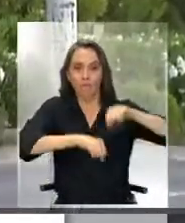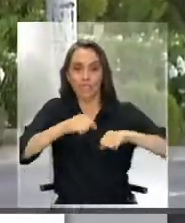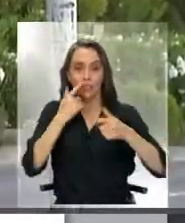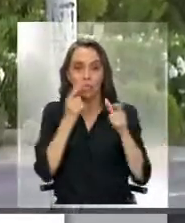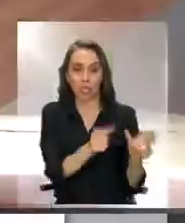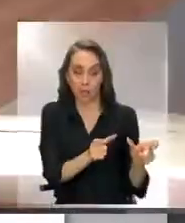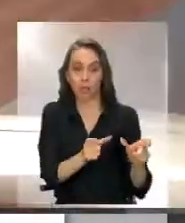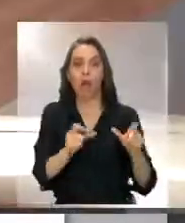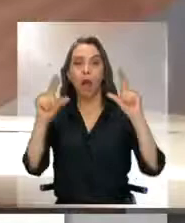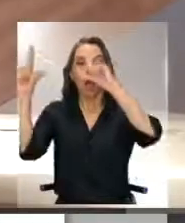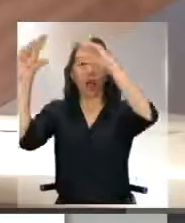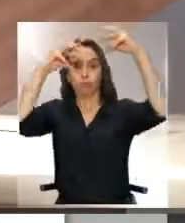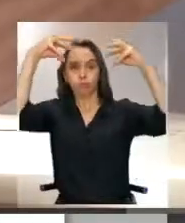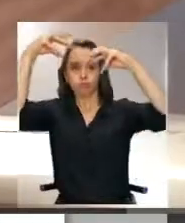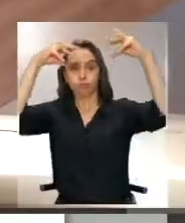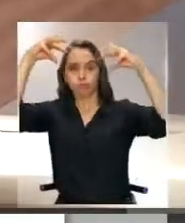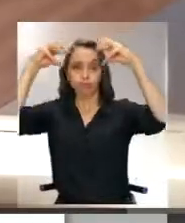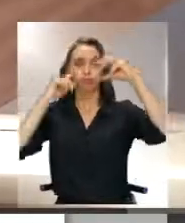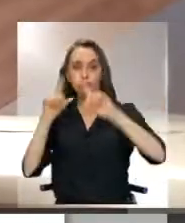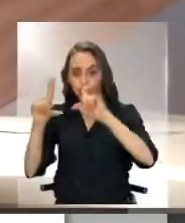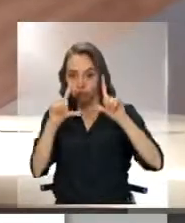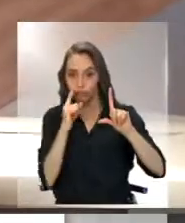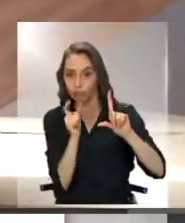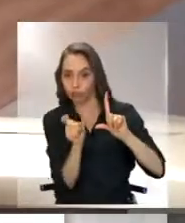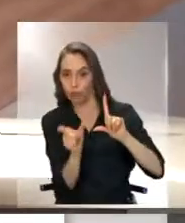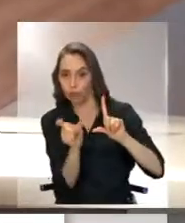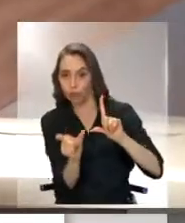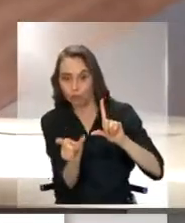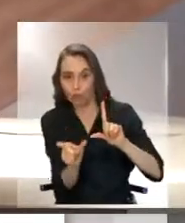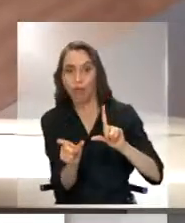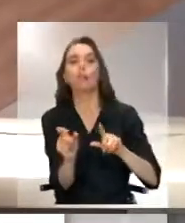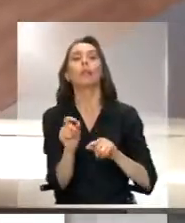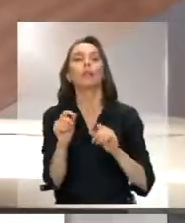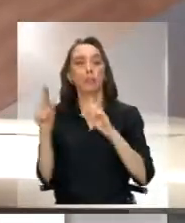de televigilancia. Un refuerzo de medidas que se complementarán a la